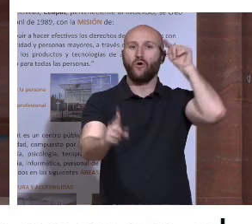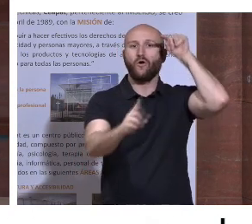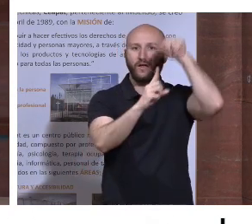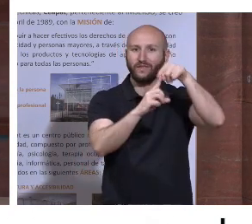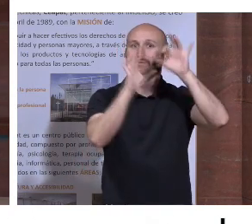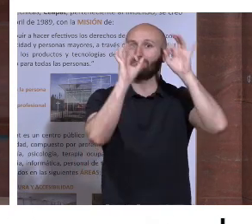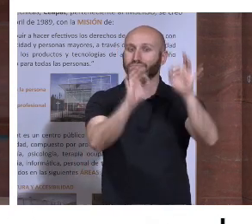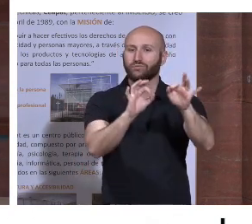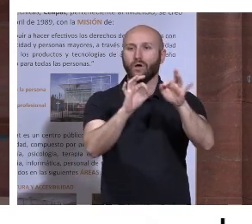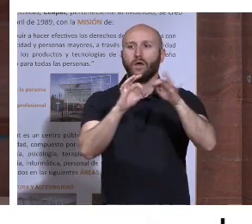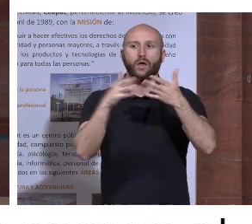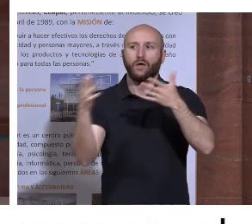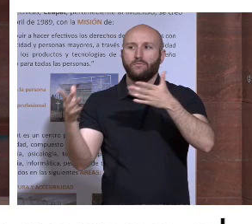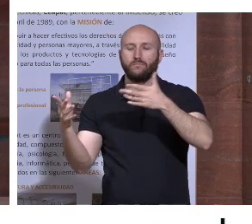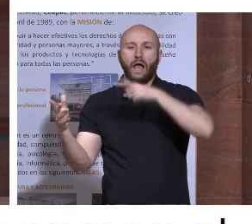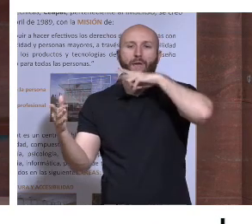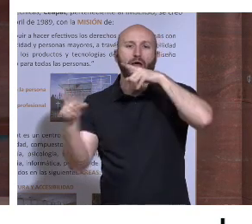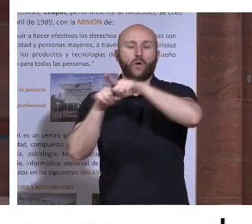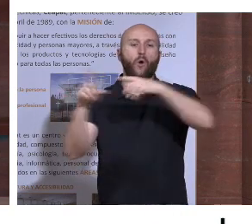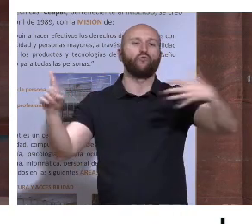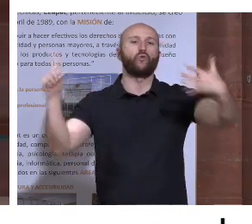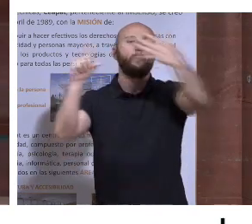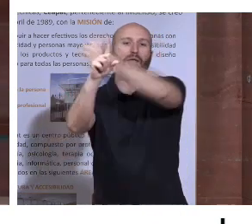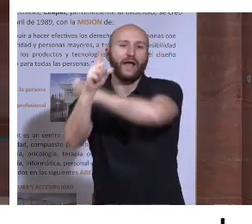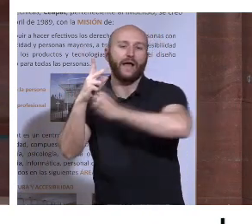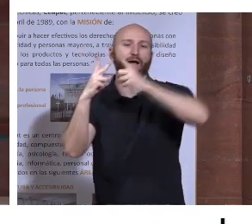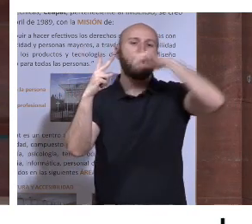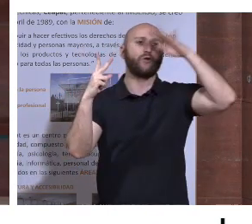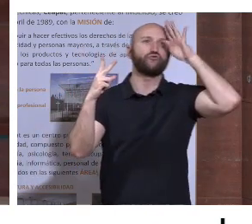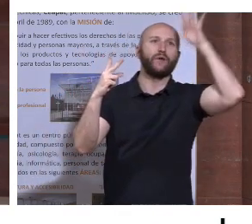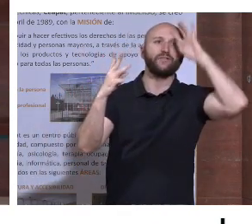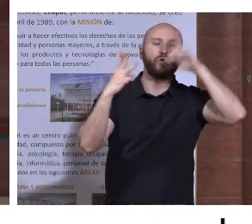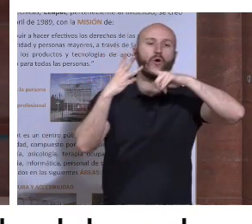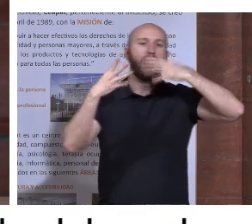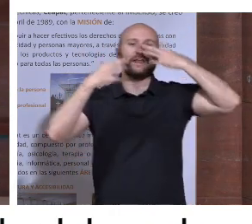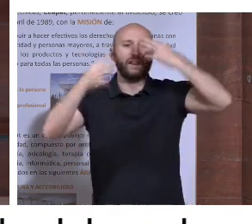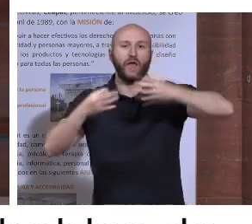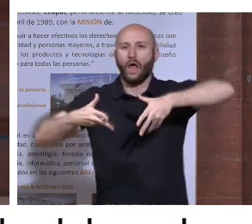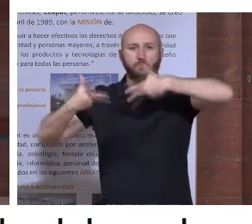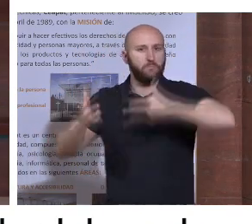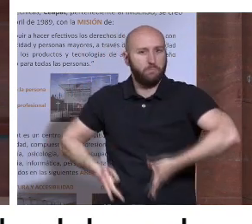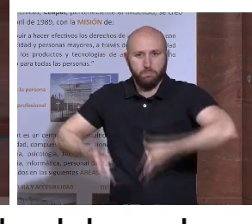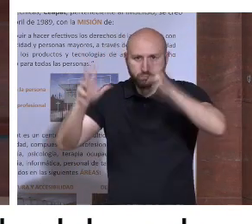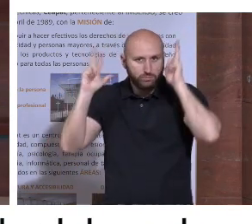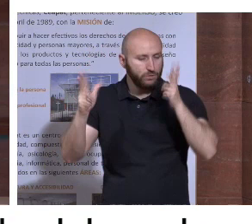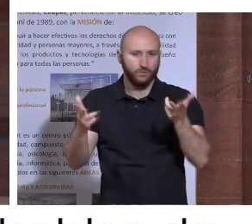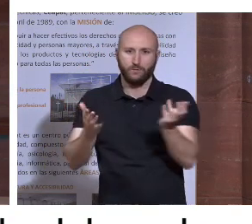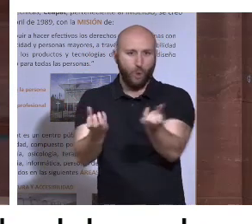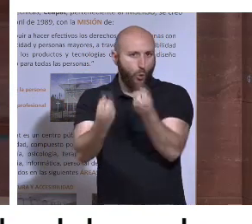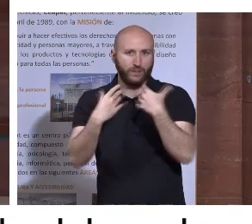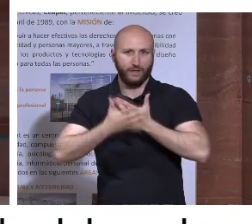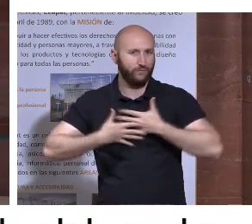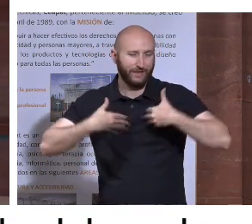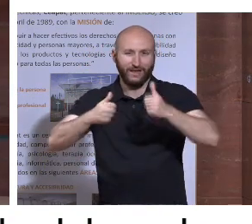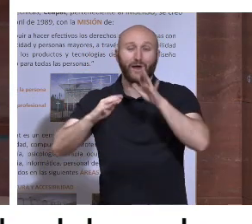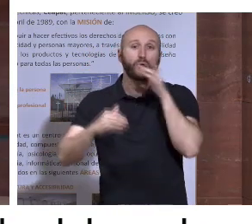podéis hablar pues, de utopías, de sueños, de realidades, os podéis sentir totalmente libre porque